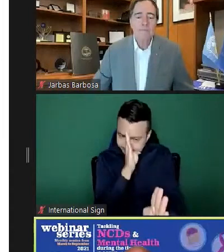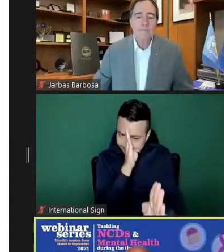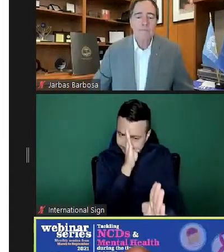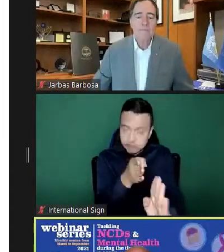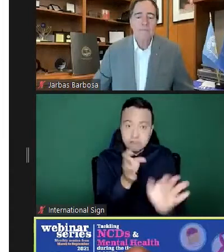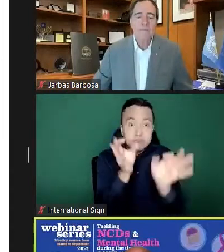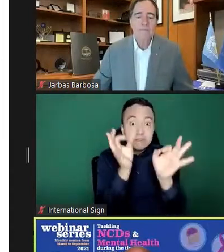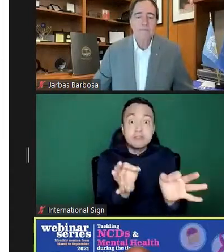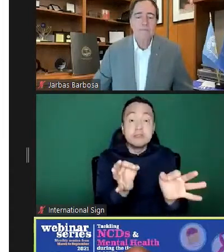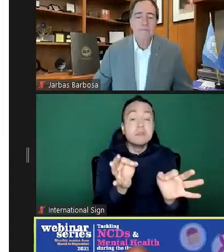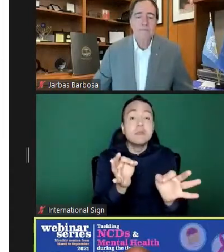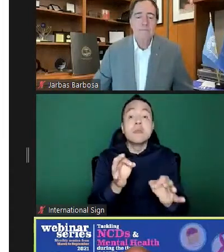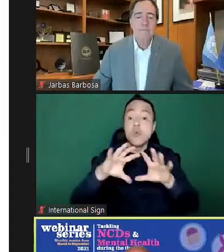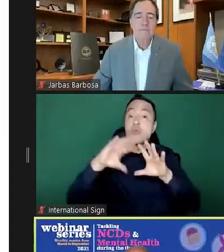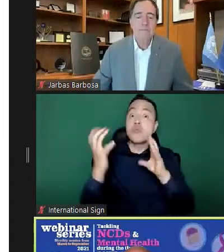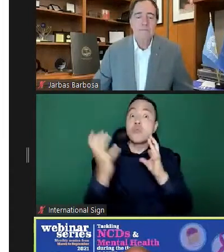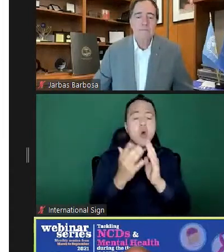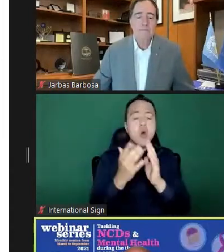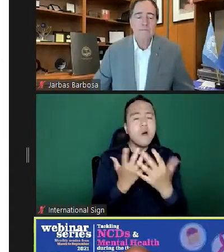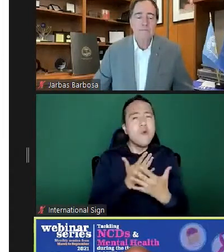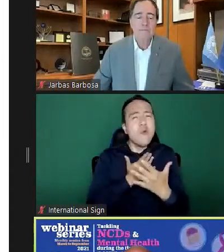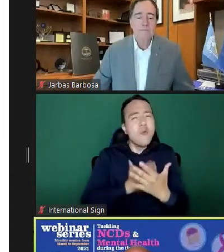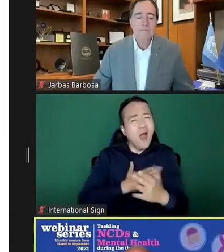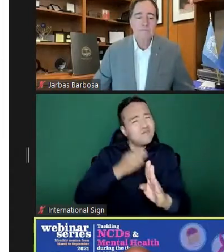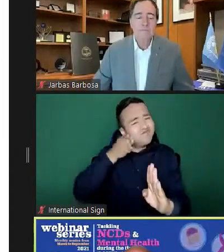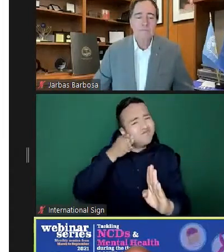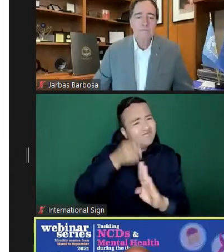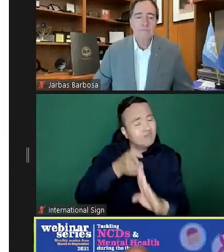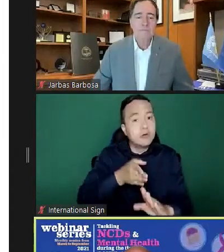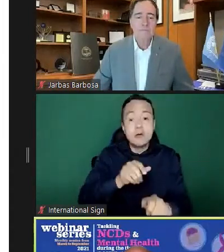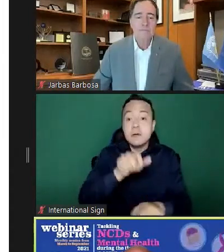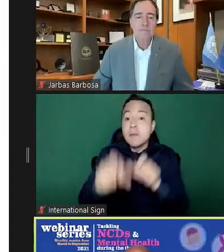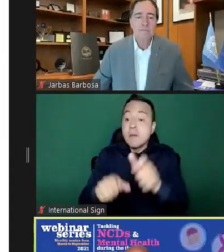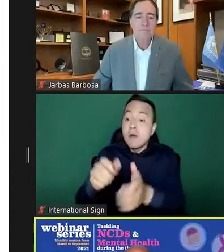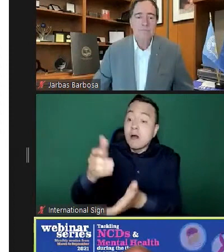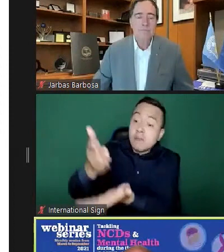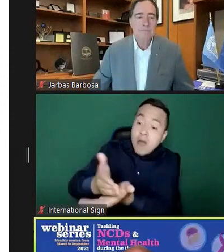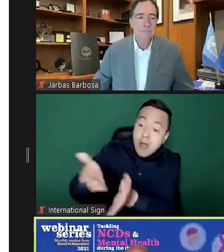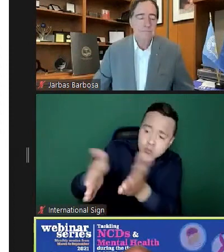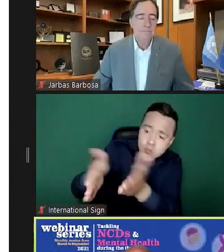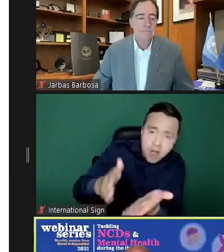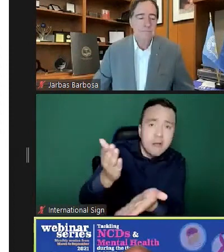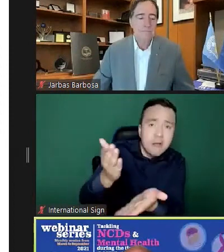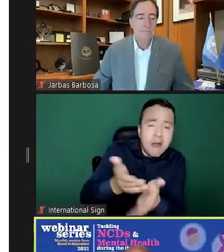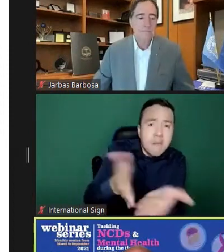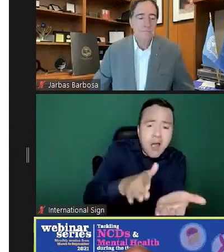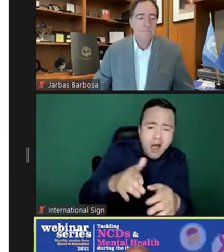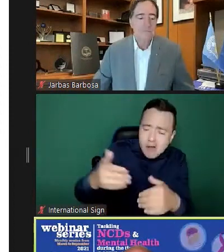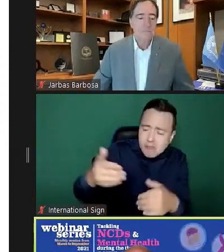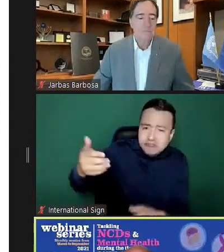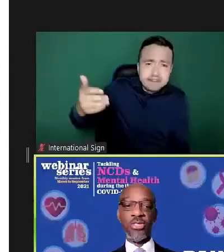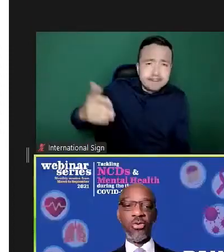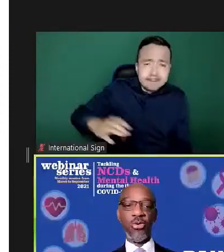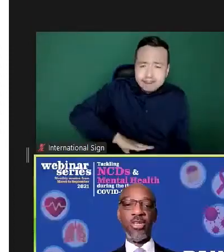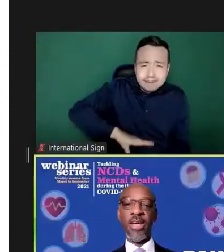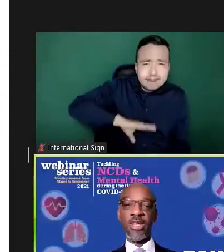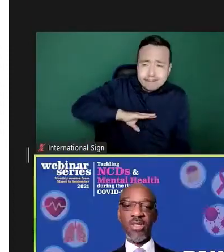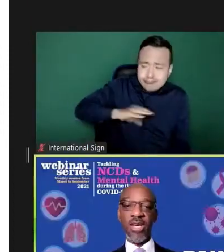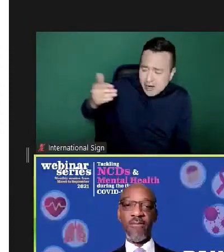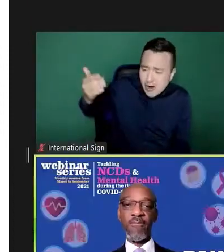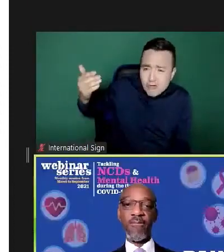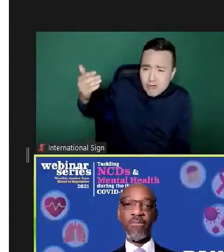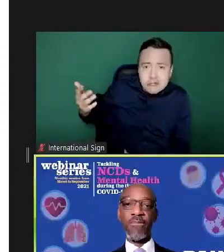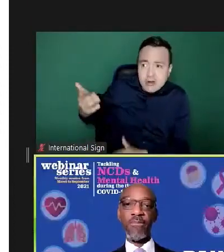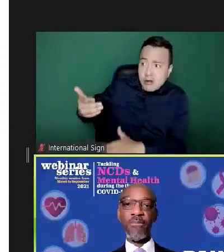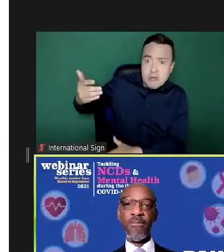de reducir las muertes prematuras por NT para el 25% para el 2025, una gran preocupación para nosotros